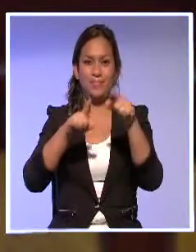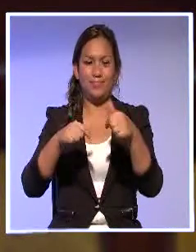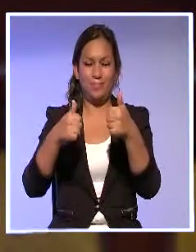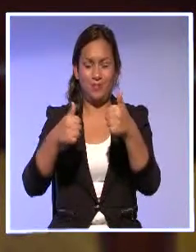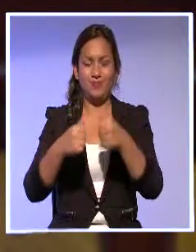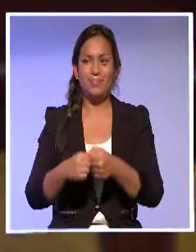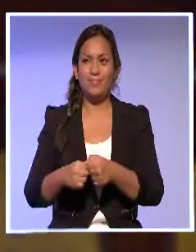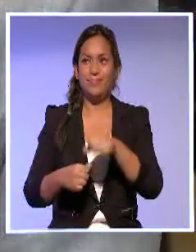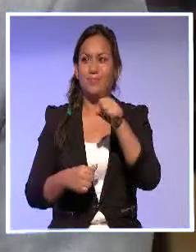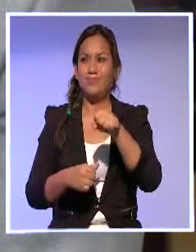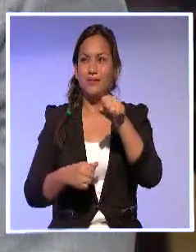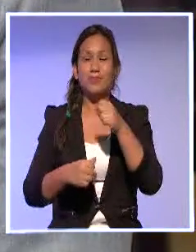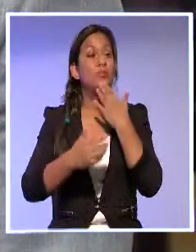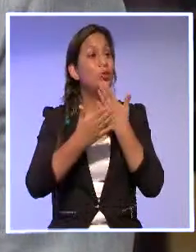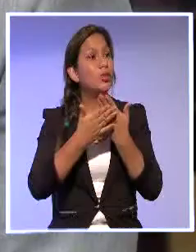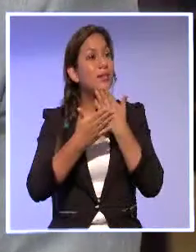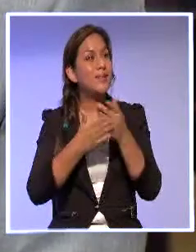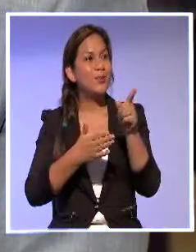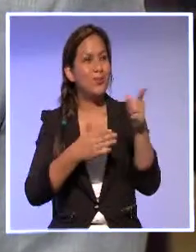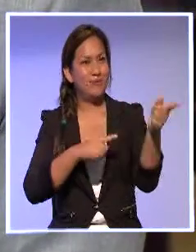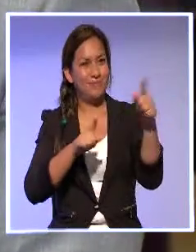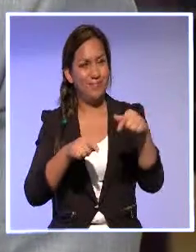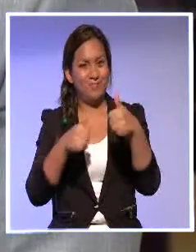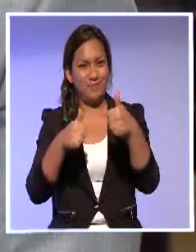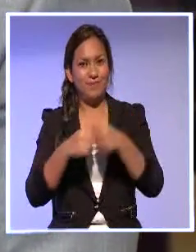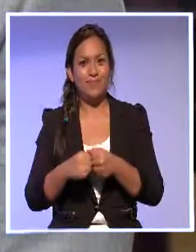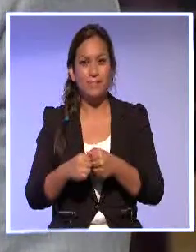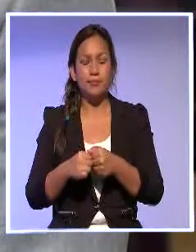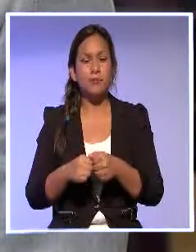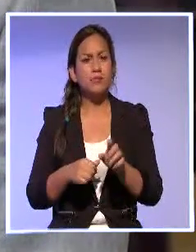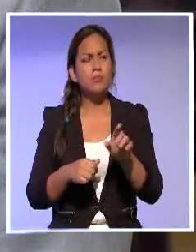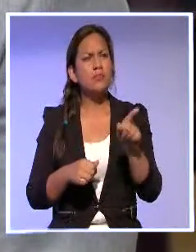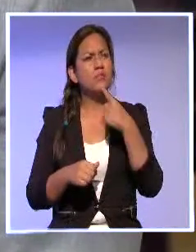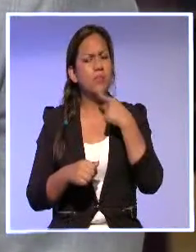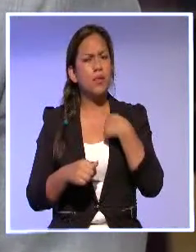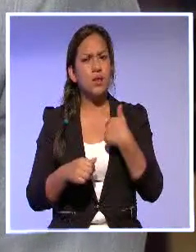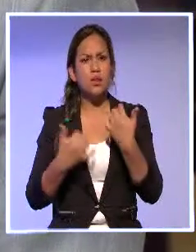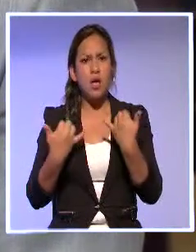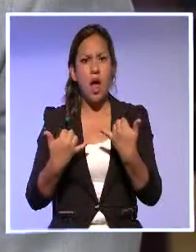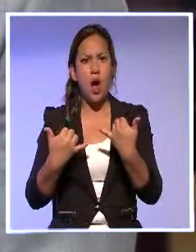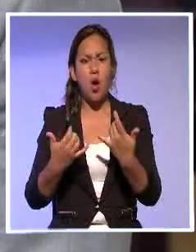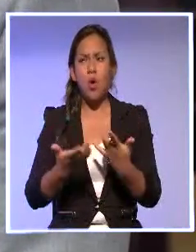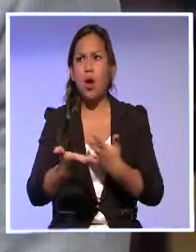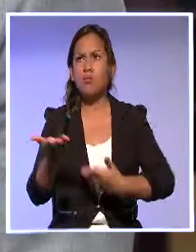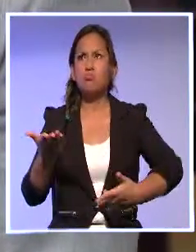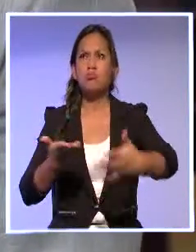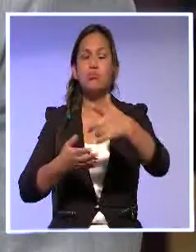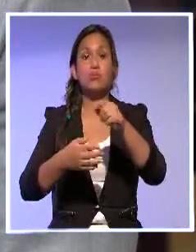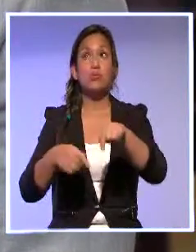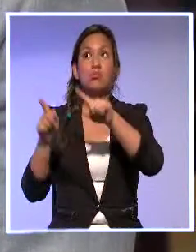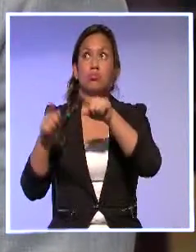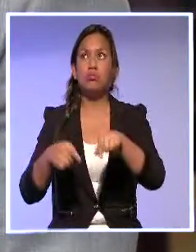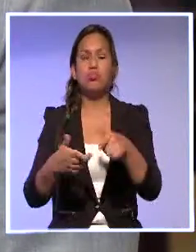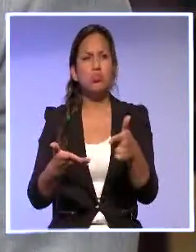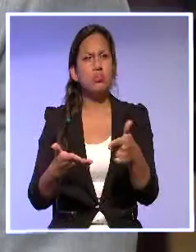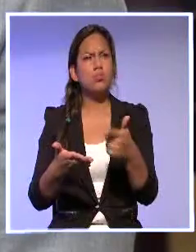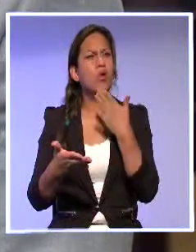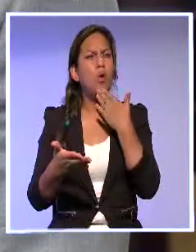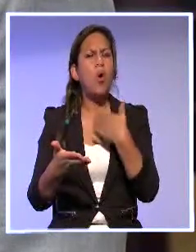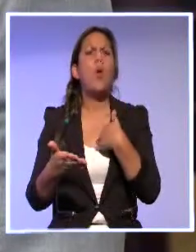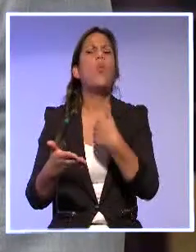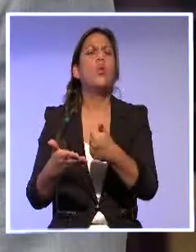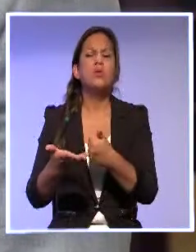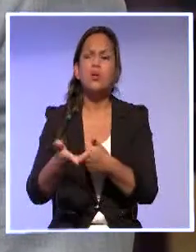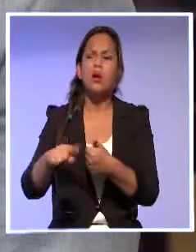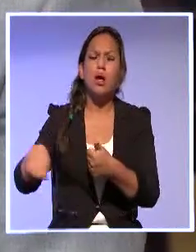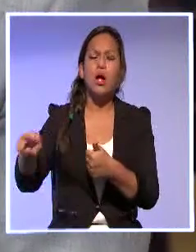vamos bien ustedes por estar acá con nosotros quiere saber cuál es la realidad de los migrantes extra cámaras de usted me conversaba que en el año